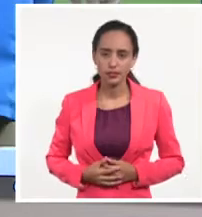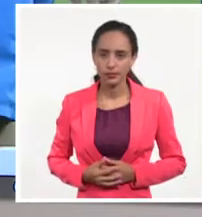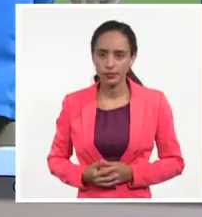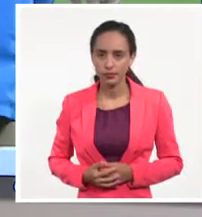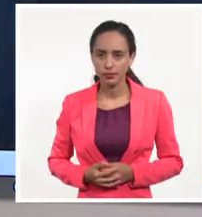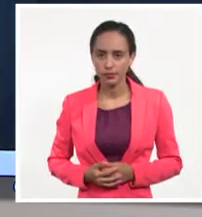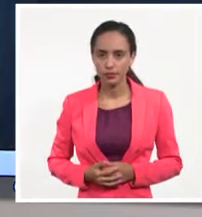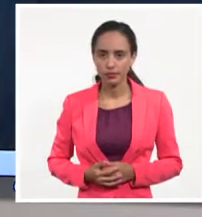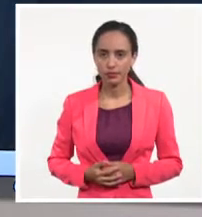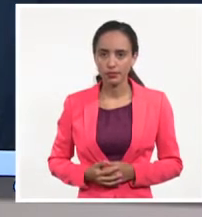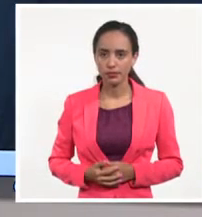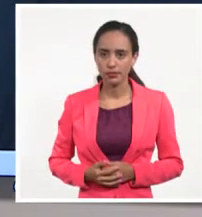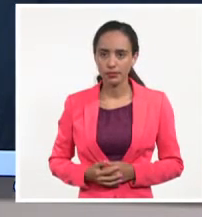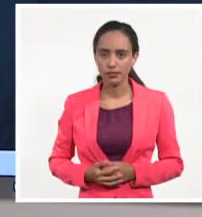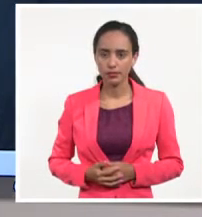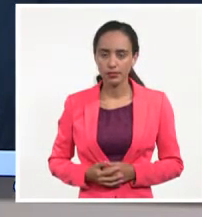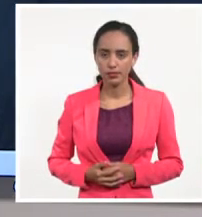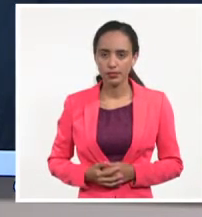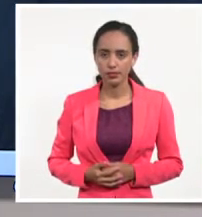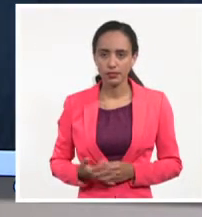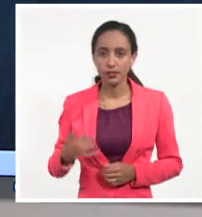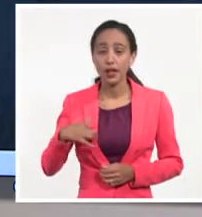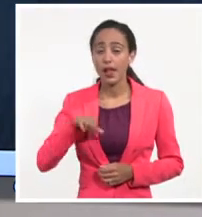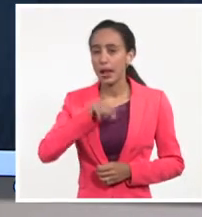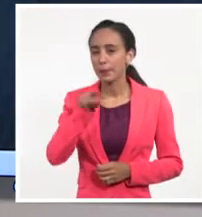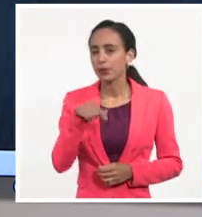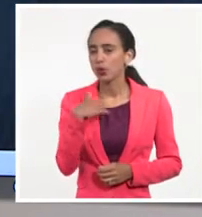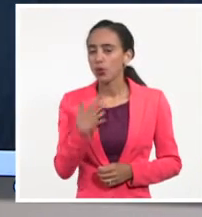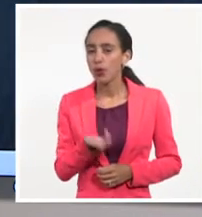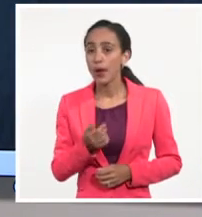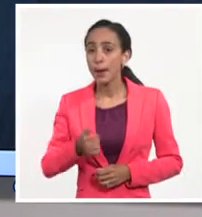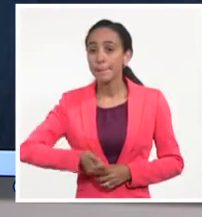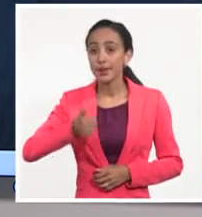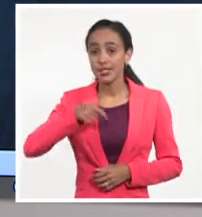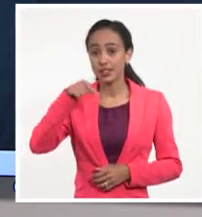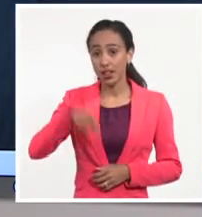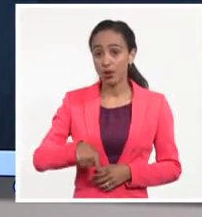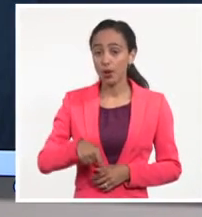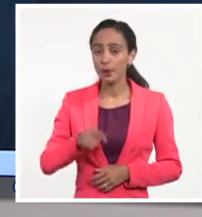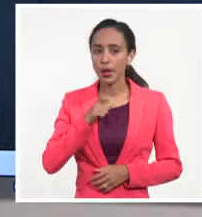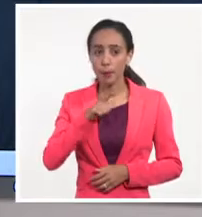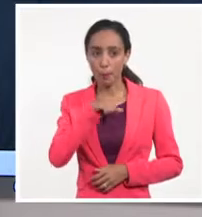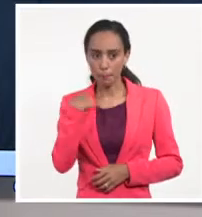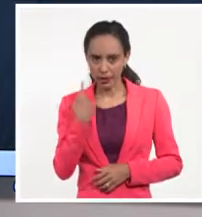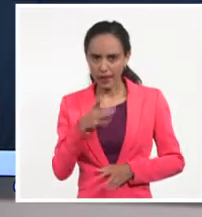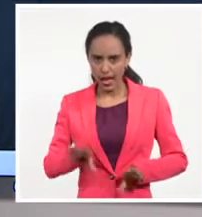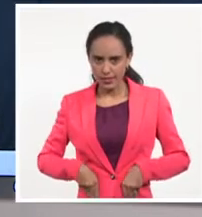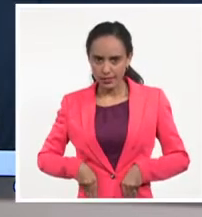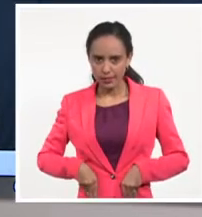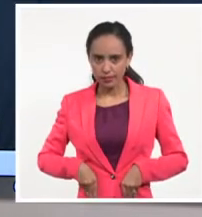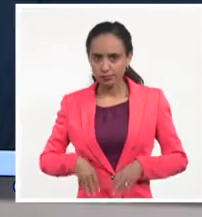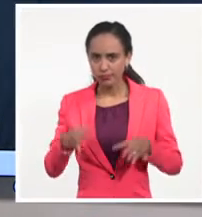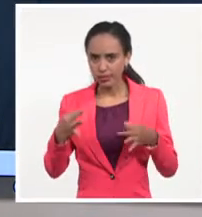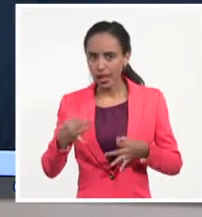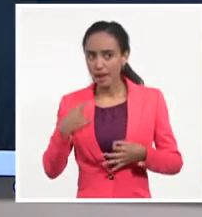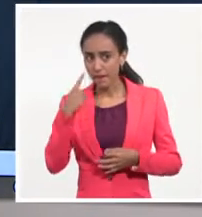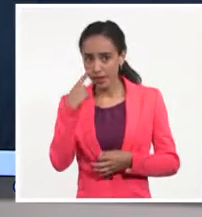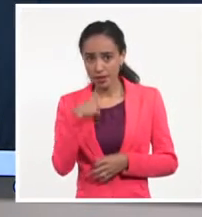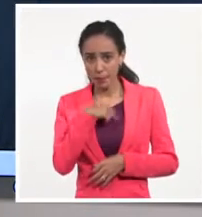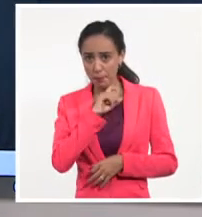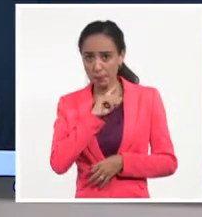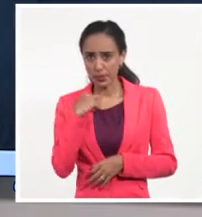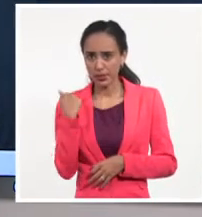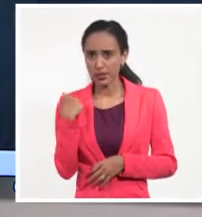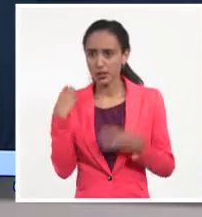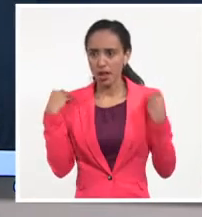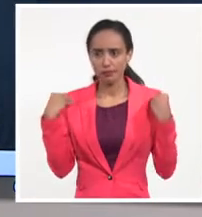La gran pregunta es si el actual presidente aceptará su derrota, si abandonará el poder tranquilo y